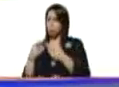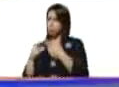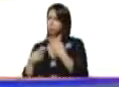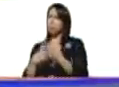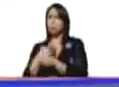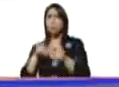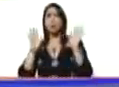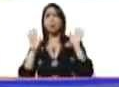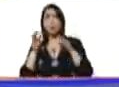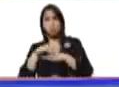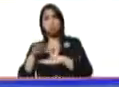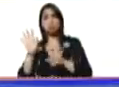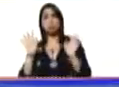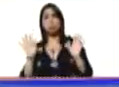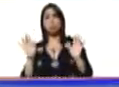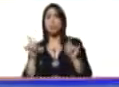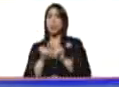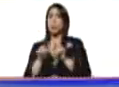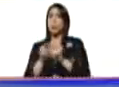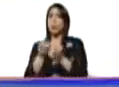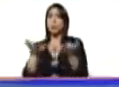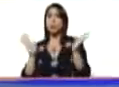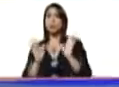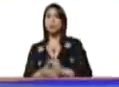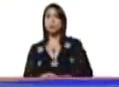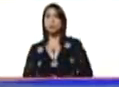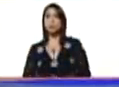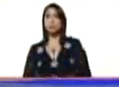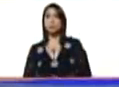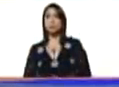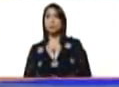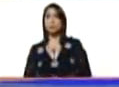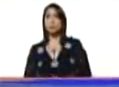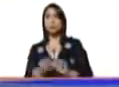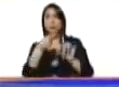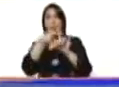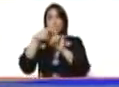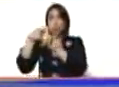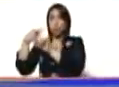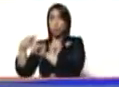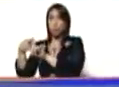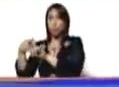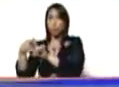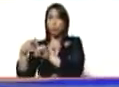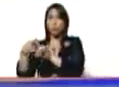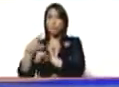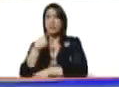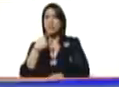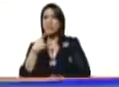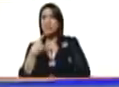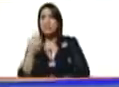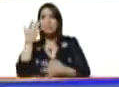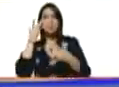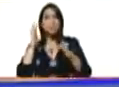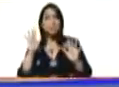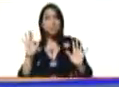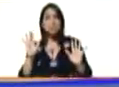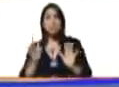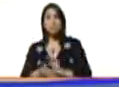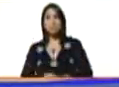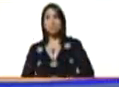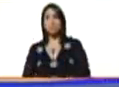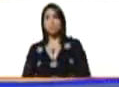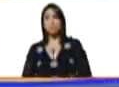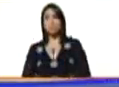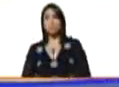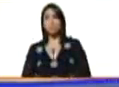democracia. Y así como ustedes se sumaron a los que dicen sí,